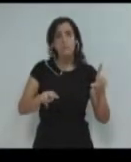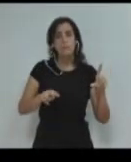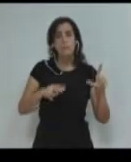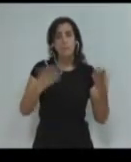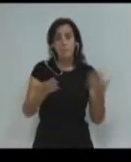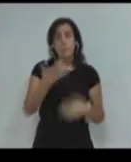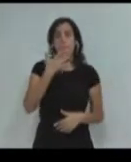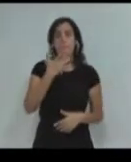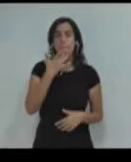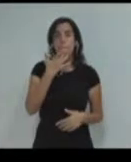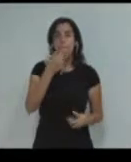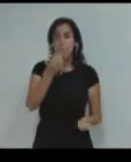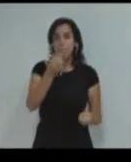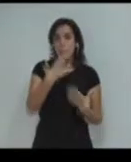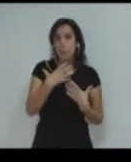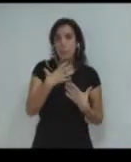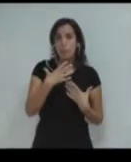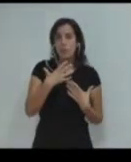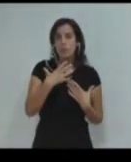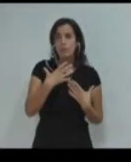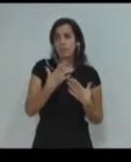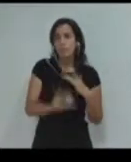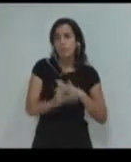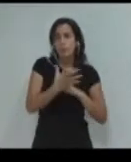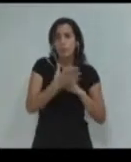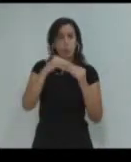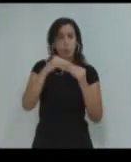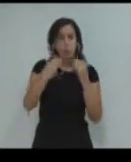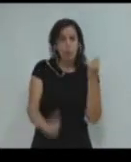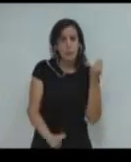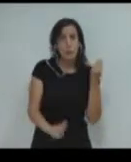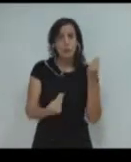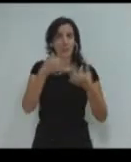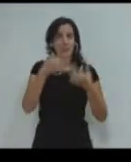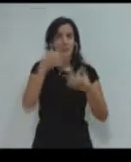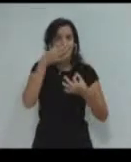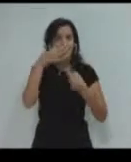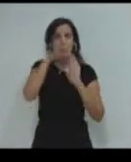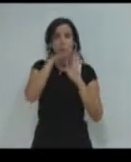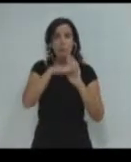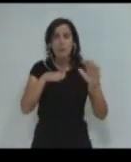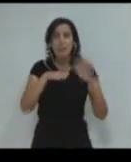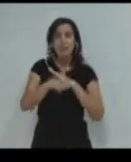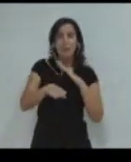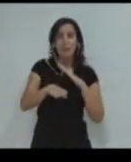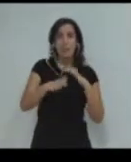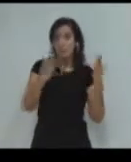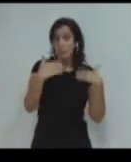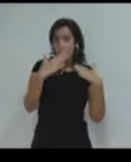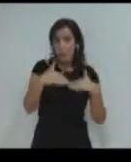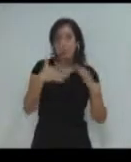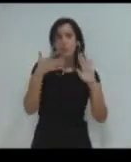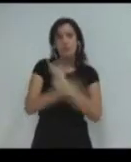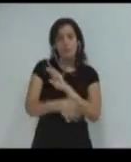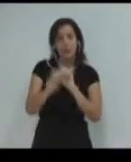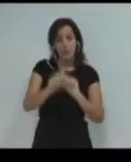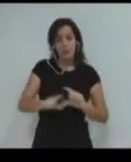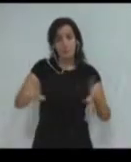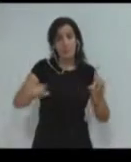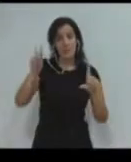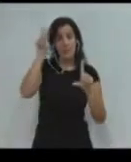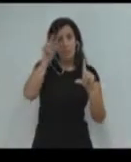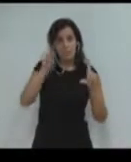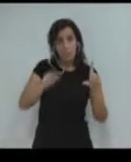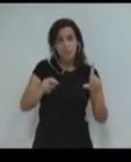si la información procede de un documento que no se respetan unas pautas de accesibilidad, ese lector de pantallas